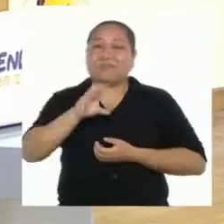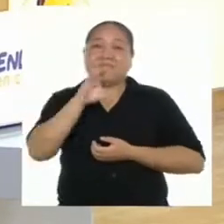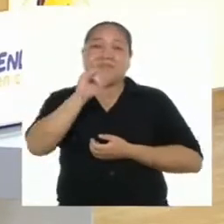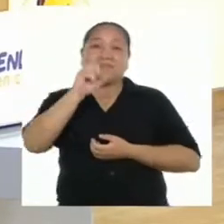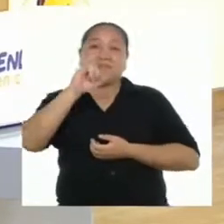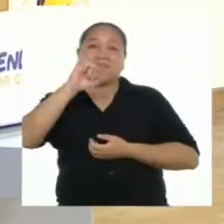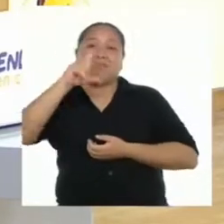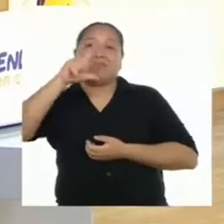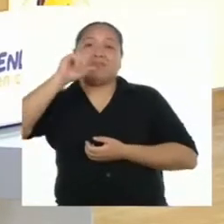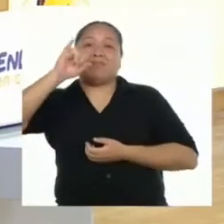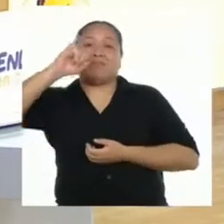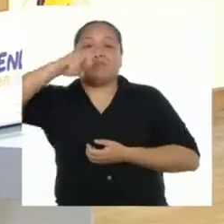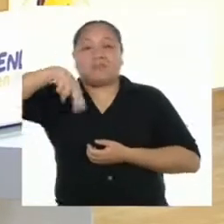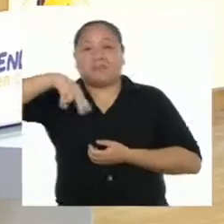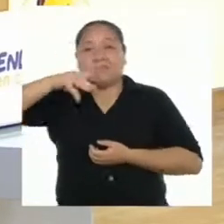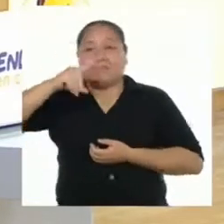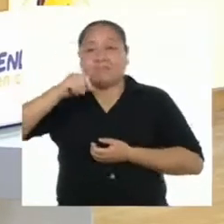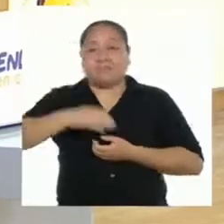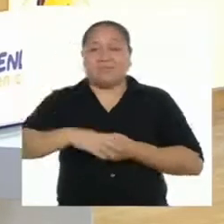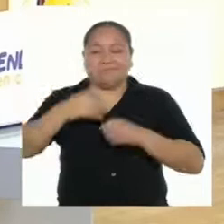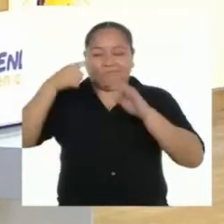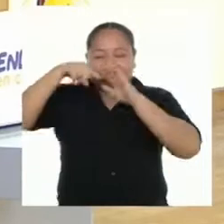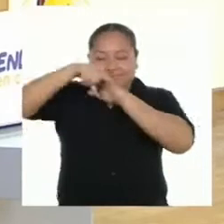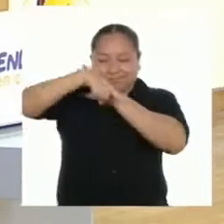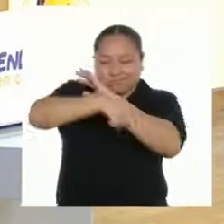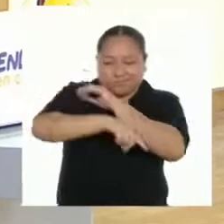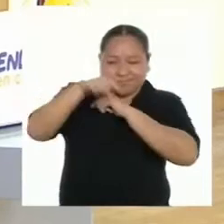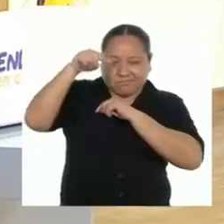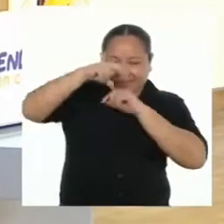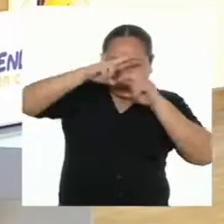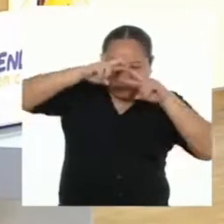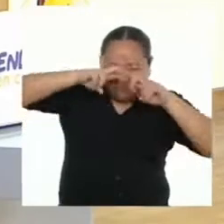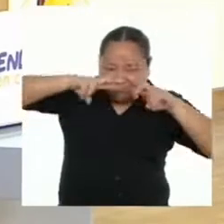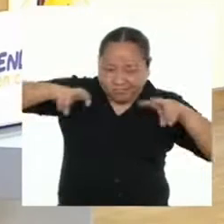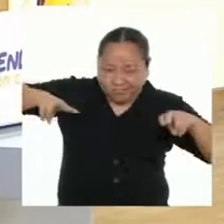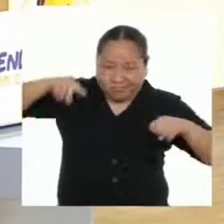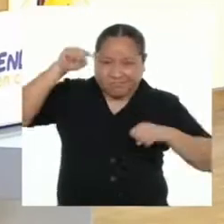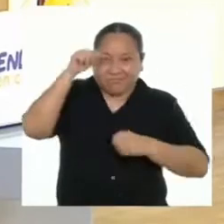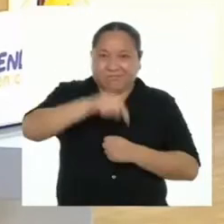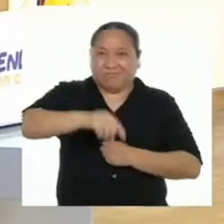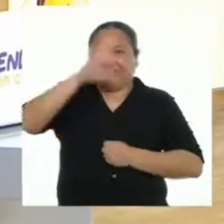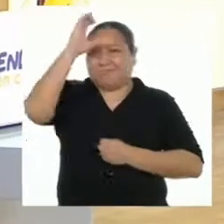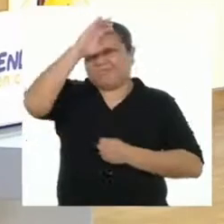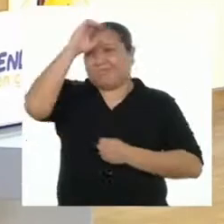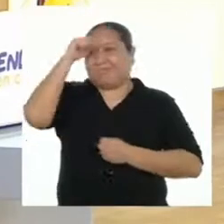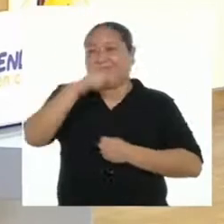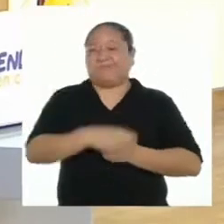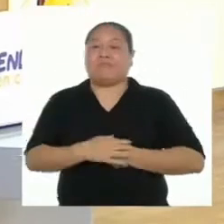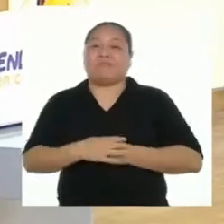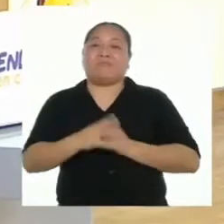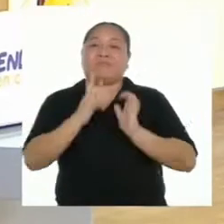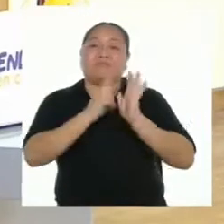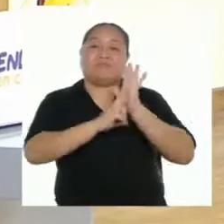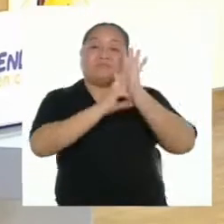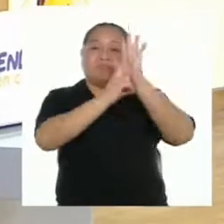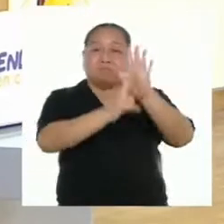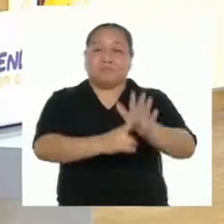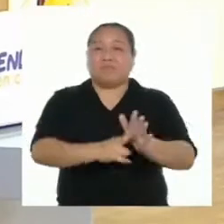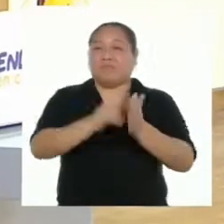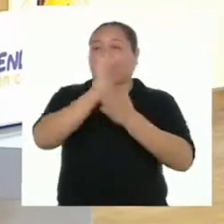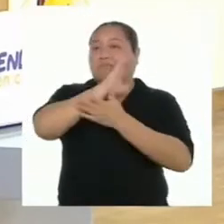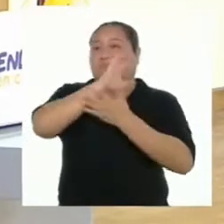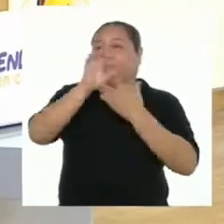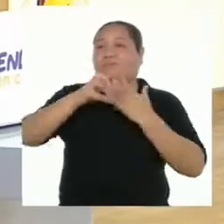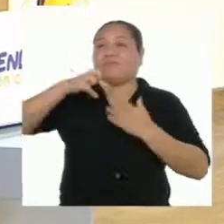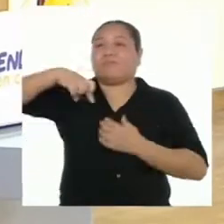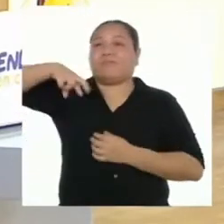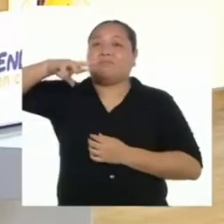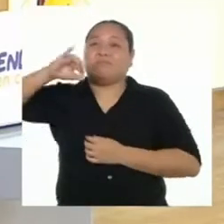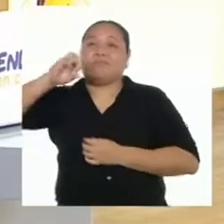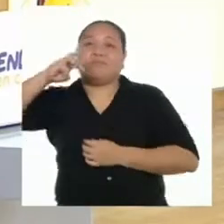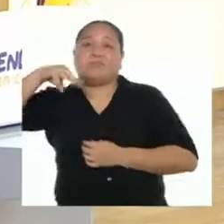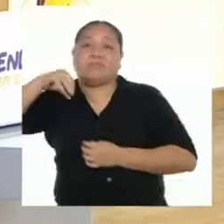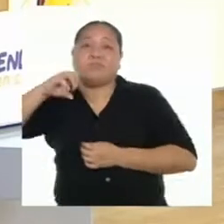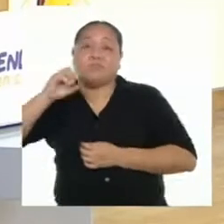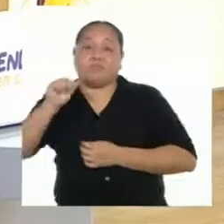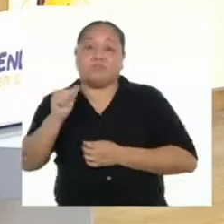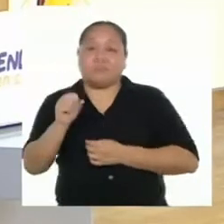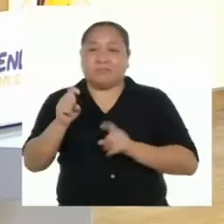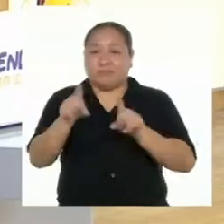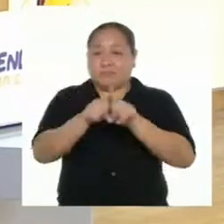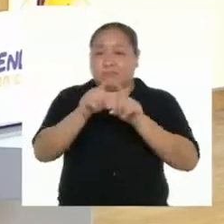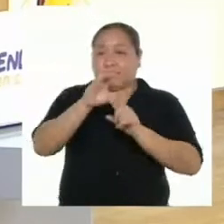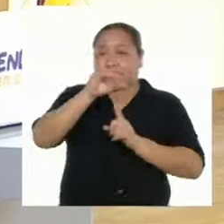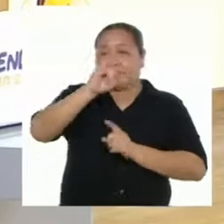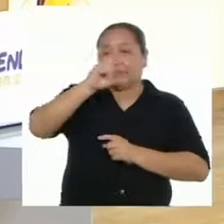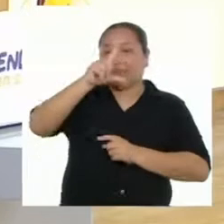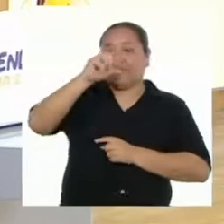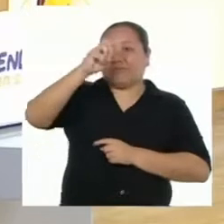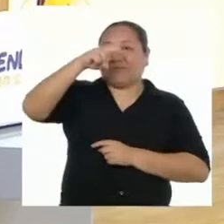programa vamos a profundizar aún más en nuestro conocimiento de este tema, representando las propiedades de los prismas y cilindros utilizando